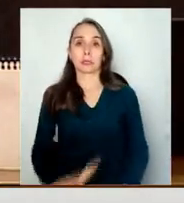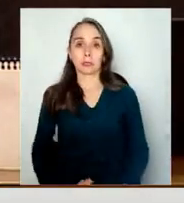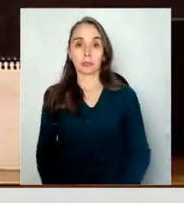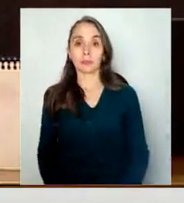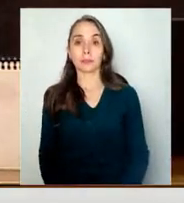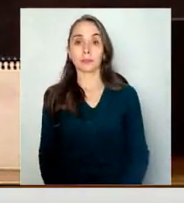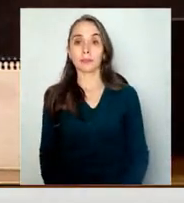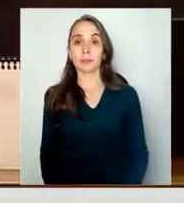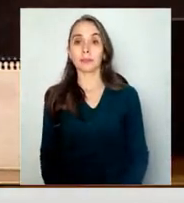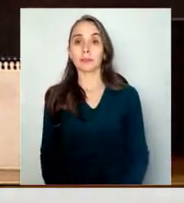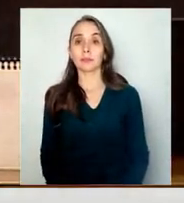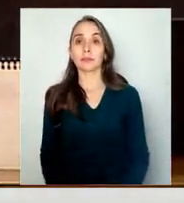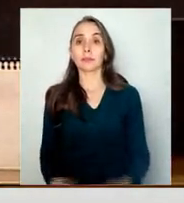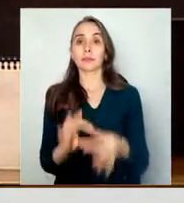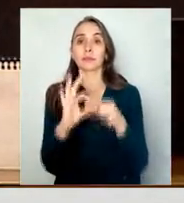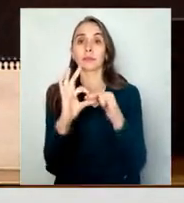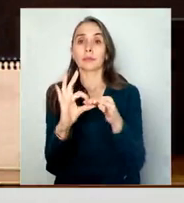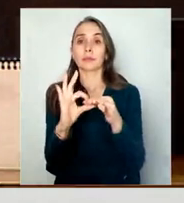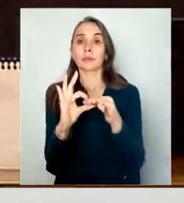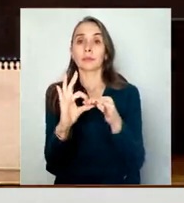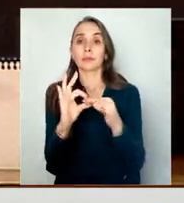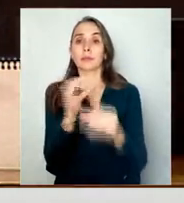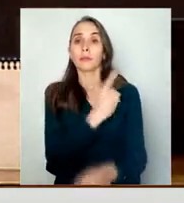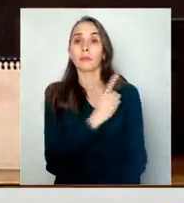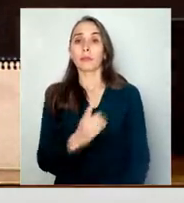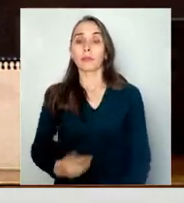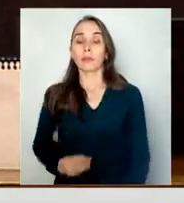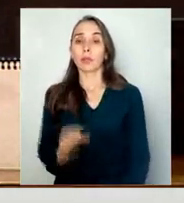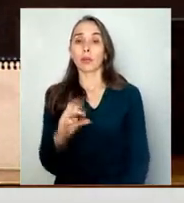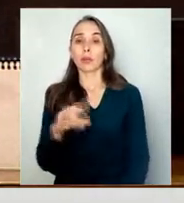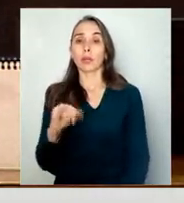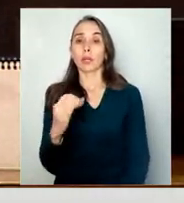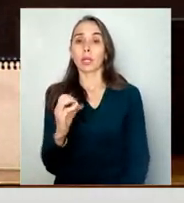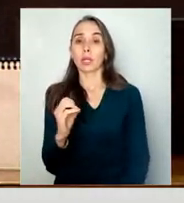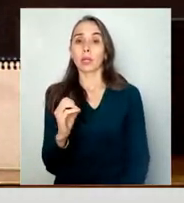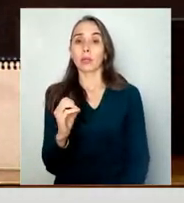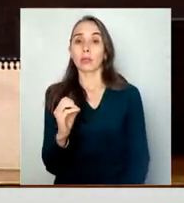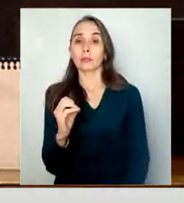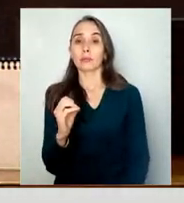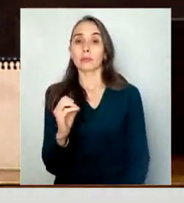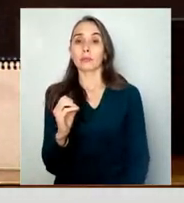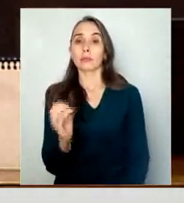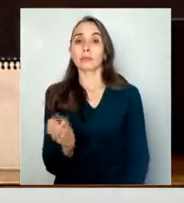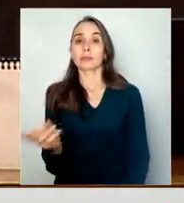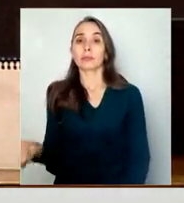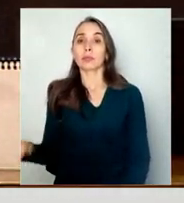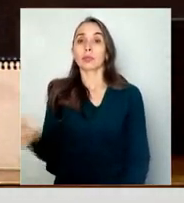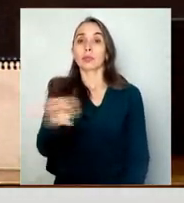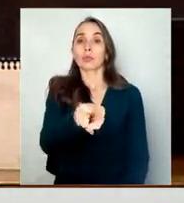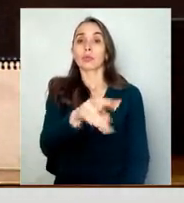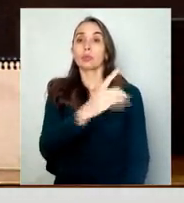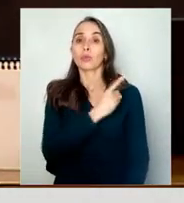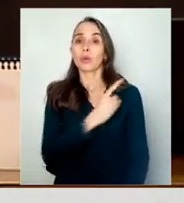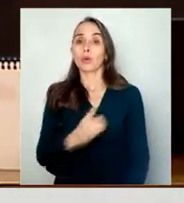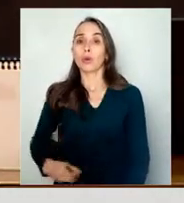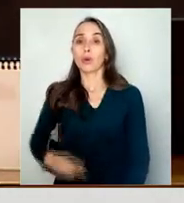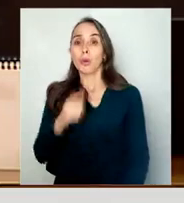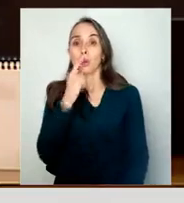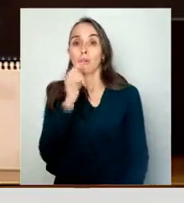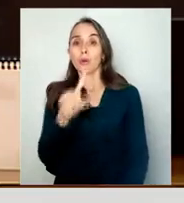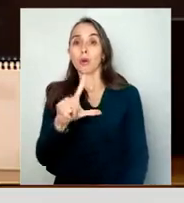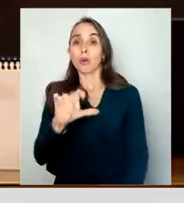Gracias diputado Cornejo le corresponde el turno al diputado Henry Leal diputado Leal